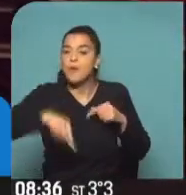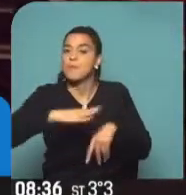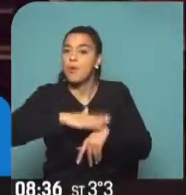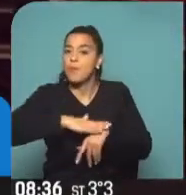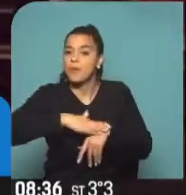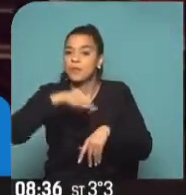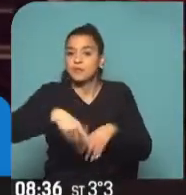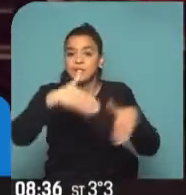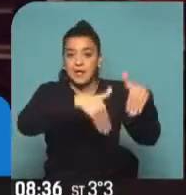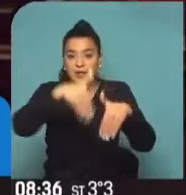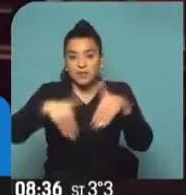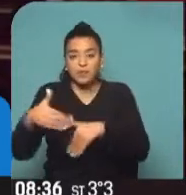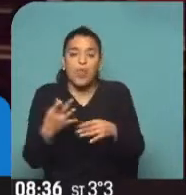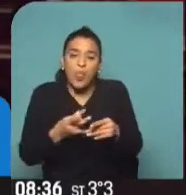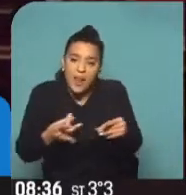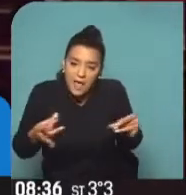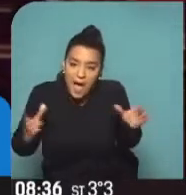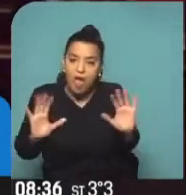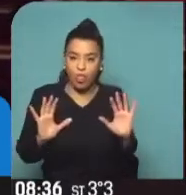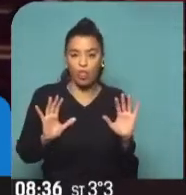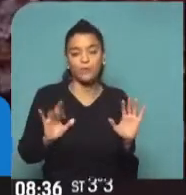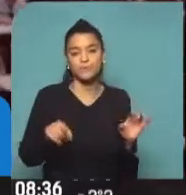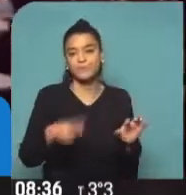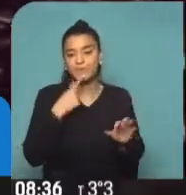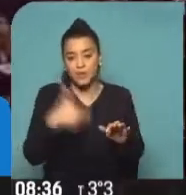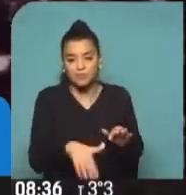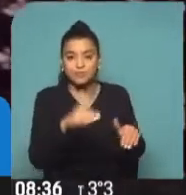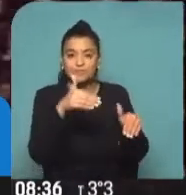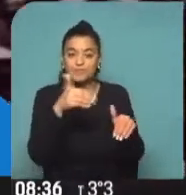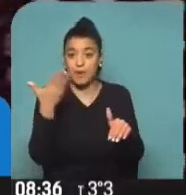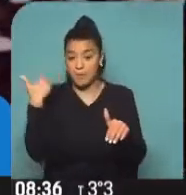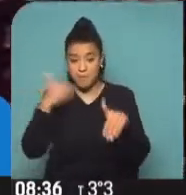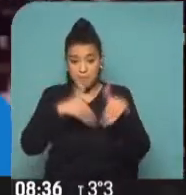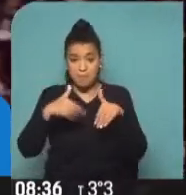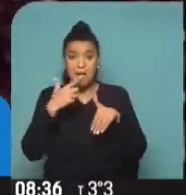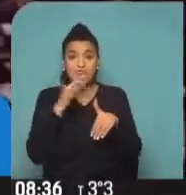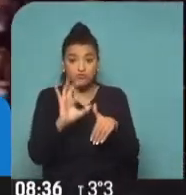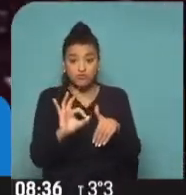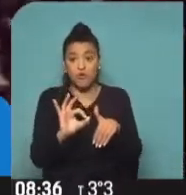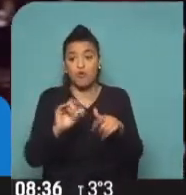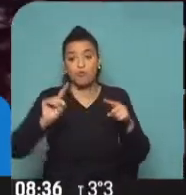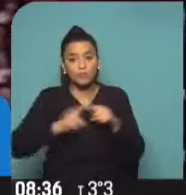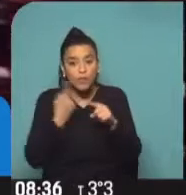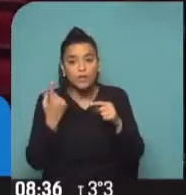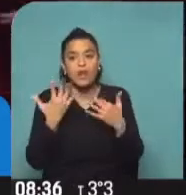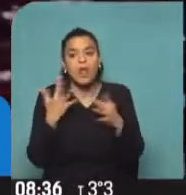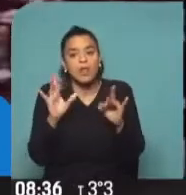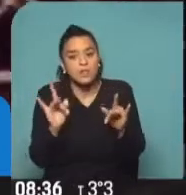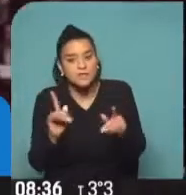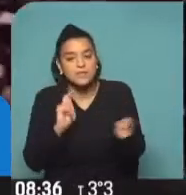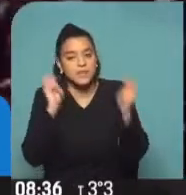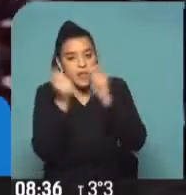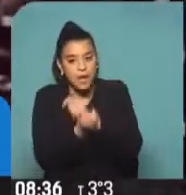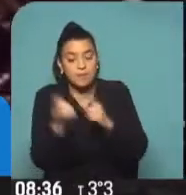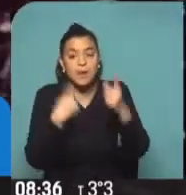momento electoral muy delicado, con una PASO que dejaron una definición y un escenario político difícil de revertir, pero que